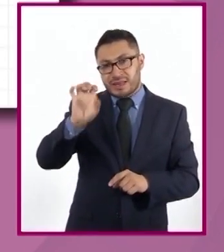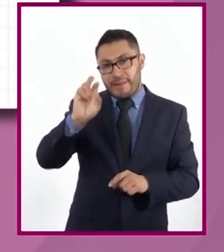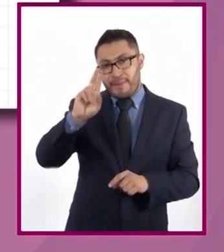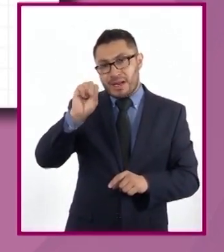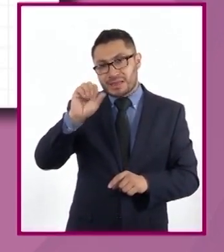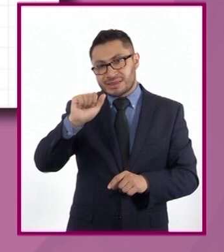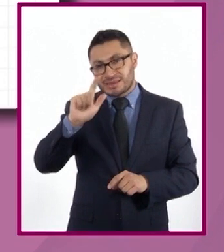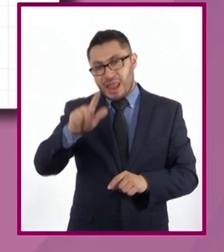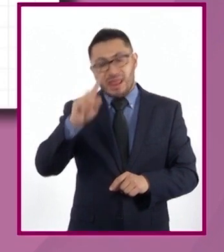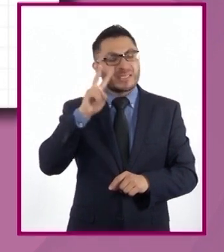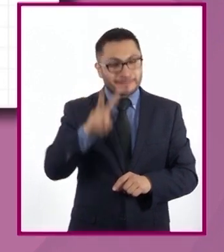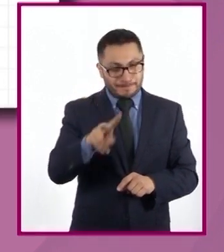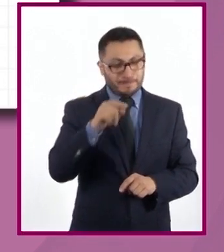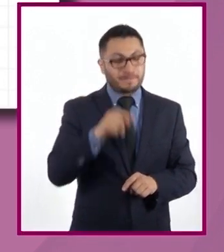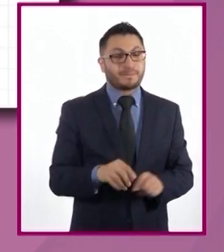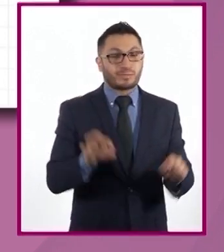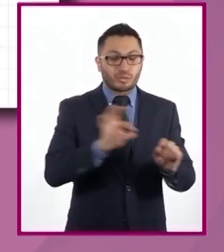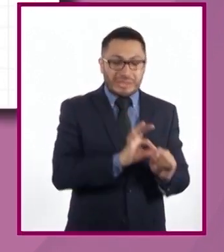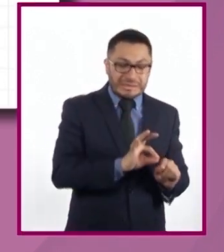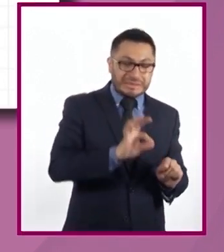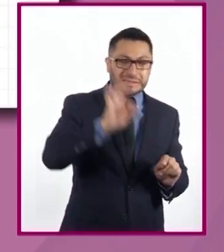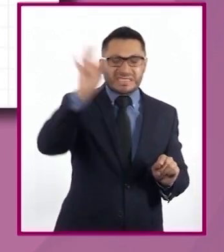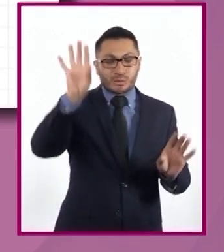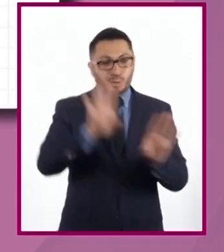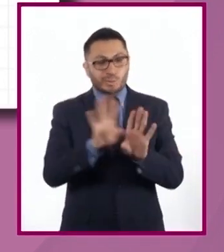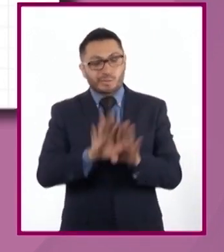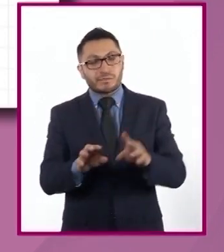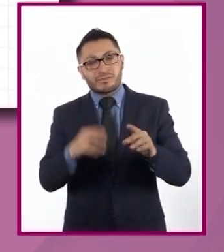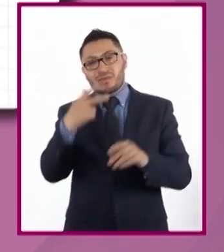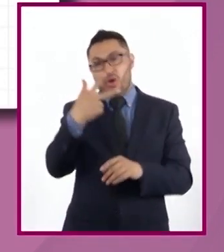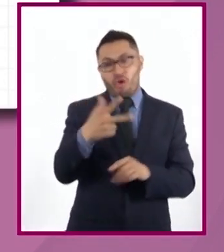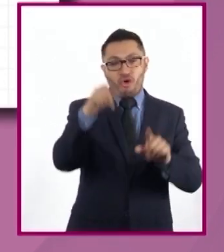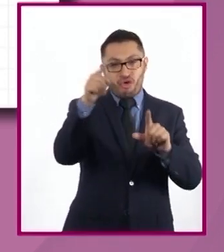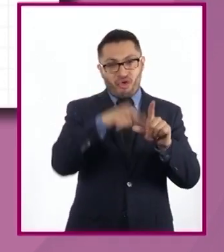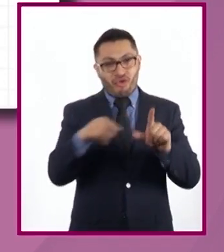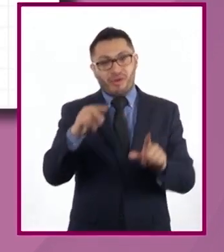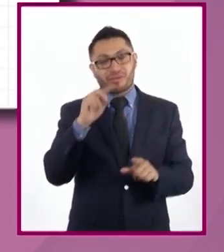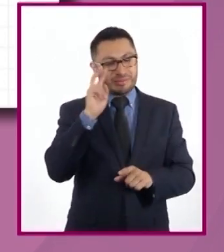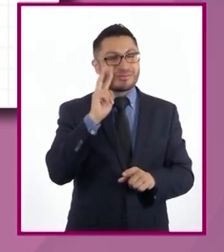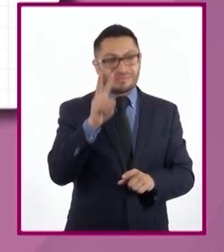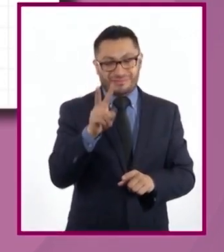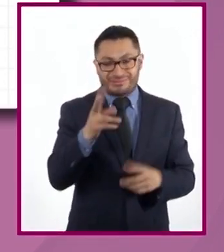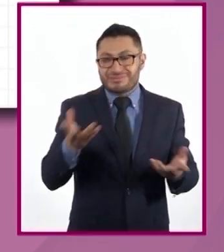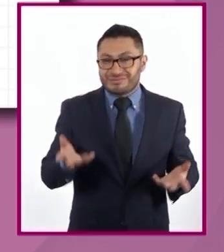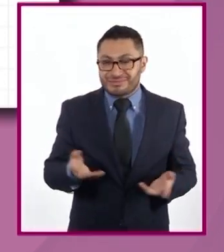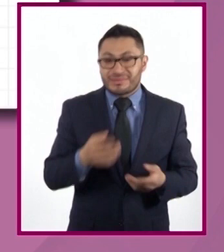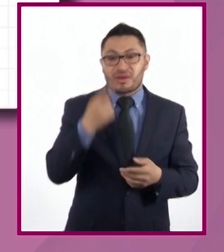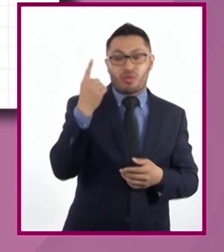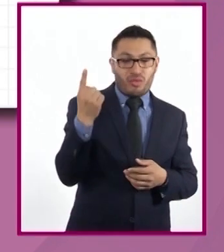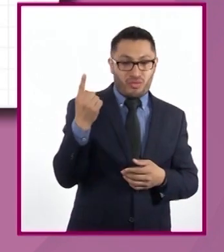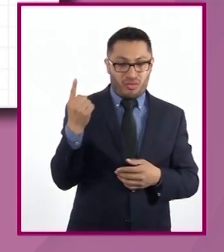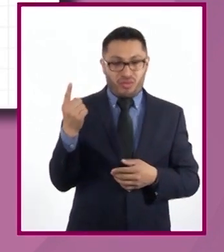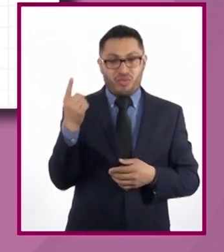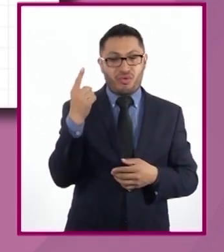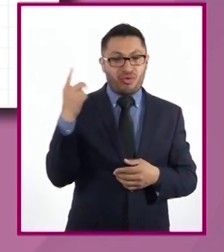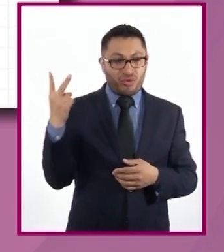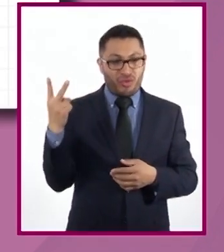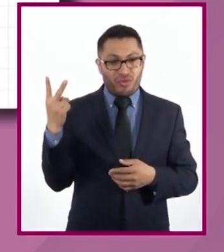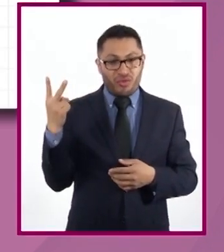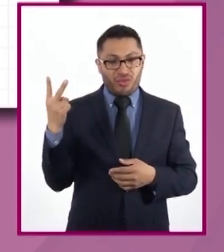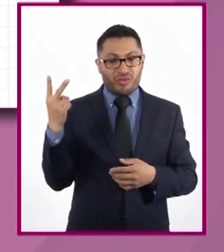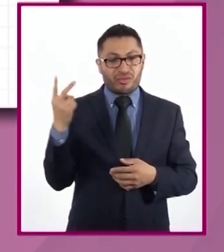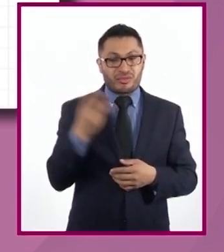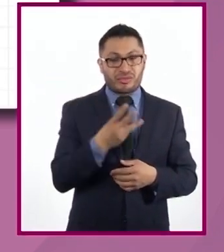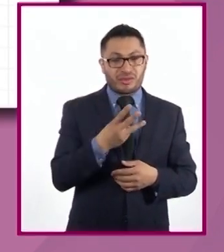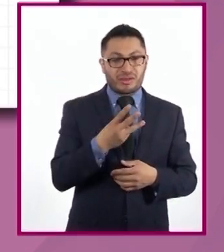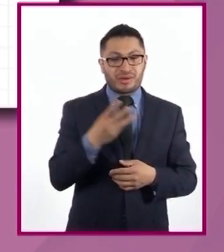el trazo de esta transversal ocasiona que se formen 8 ángulos. ¿Los ves? 1, 2,